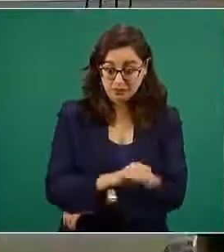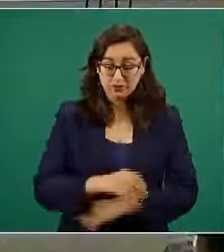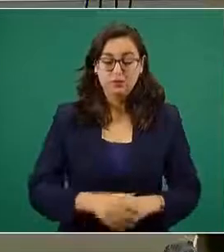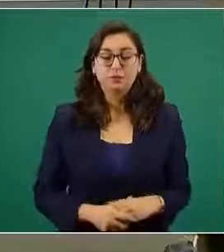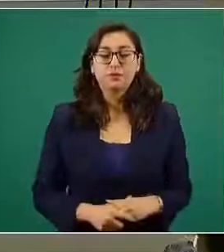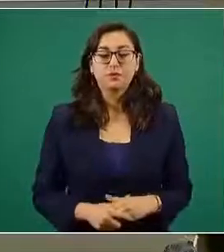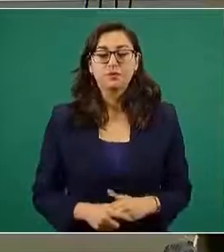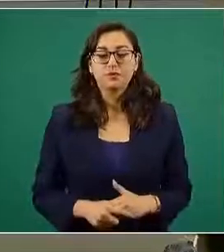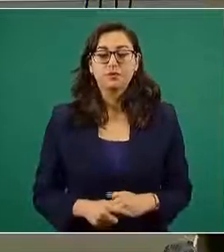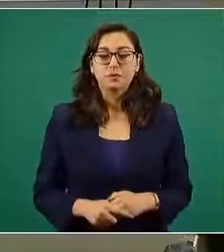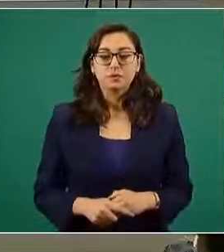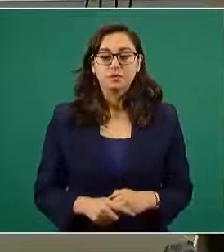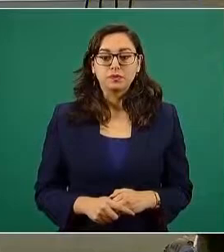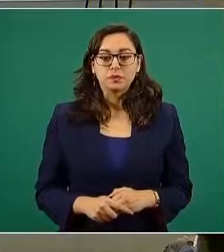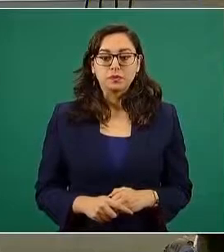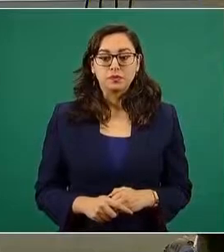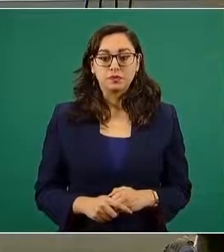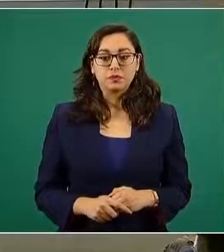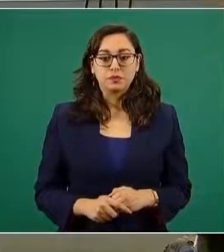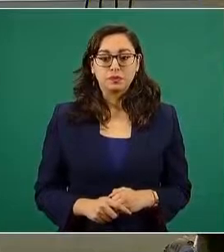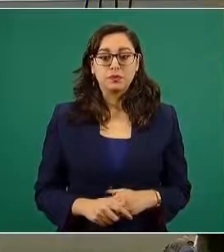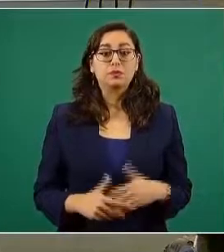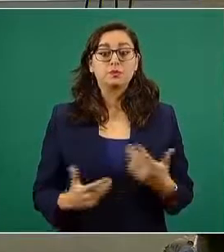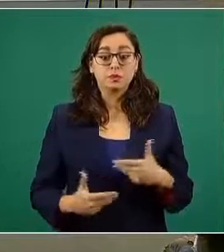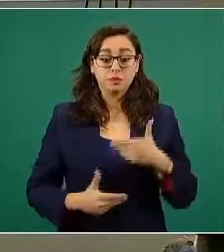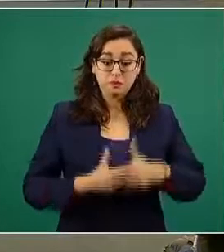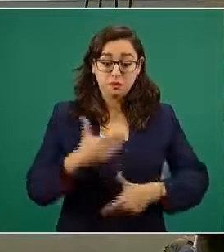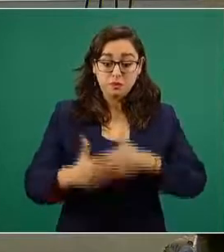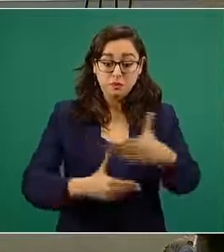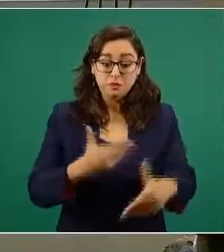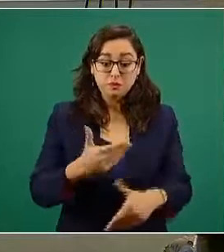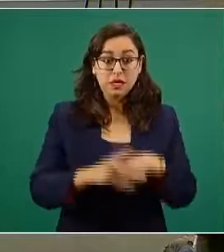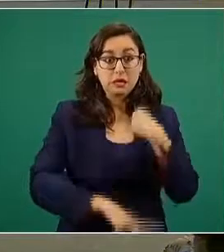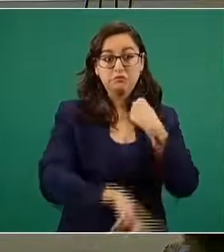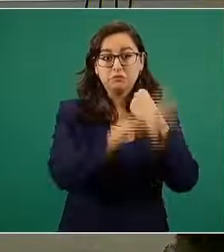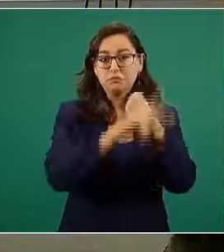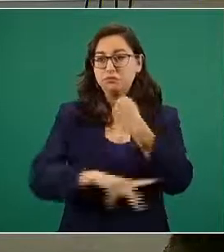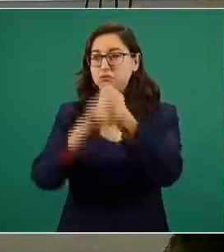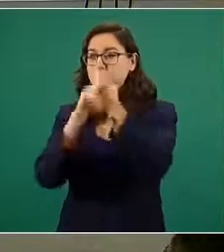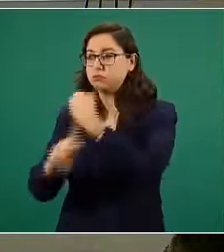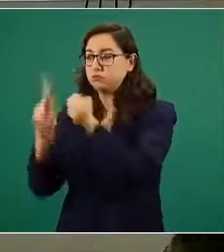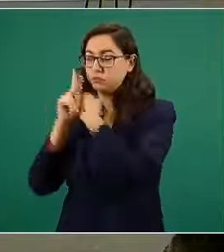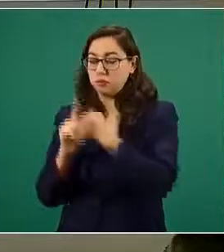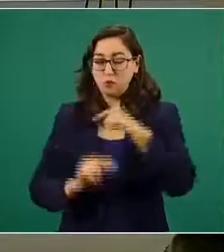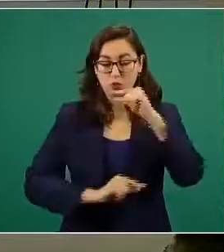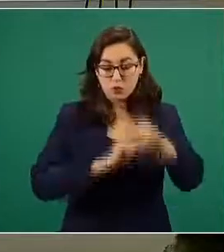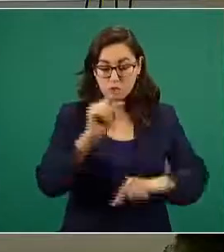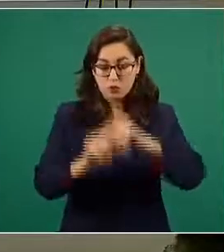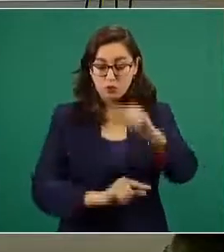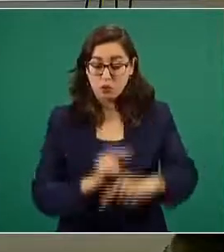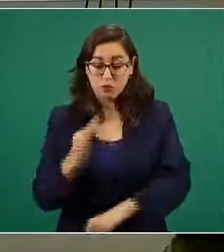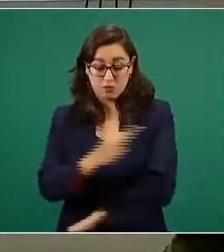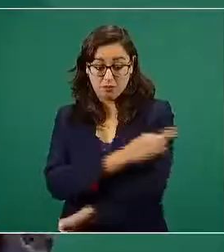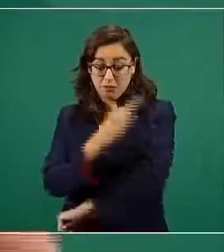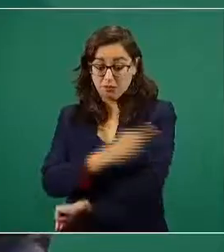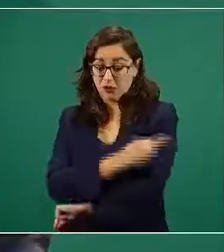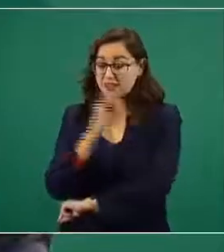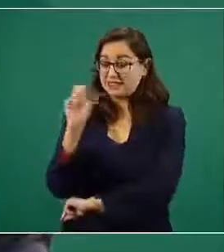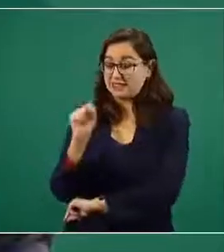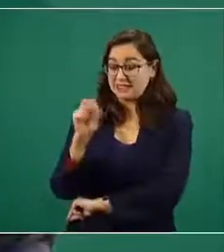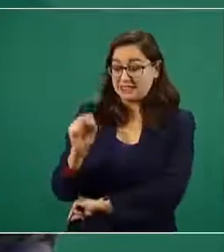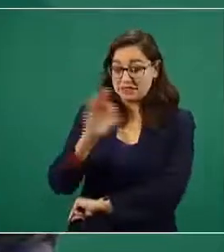que alcancemos alrededor del 60% de cobertura, esto va a significar un